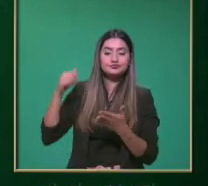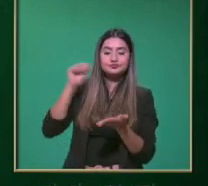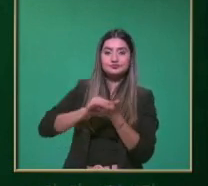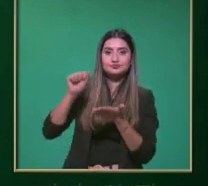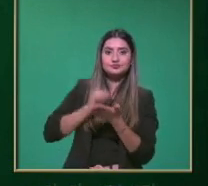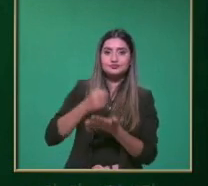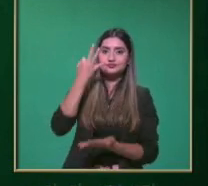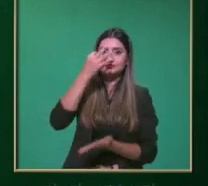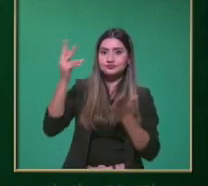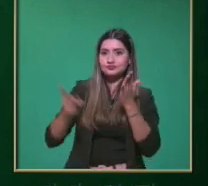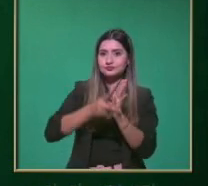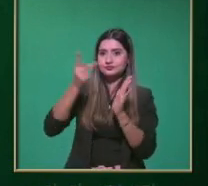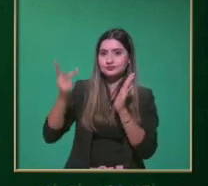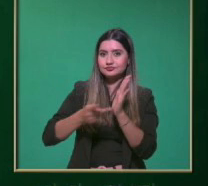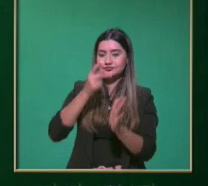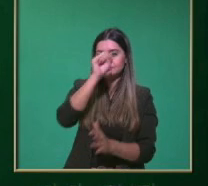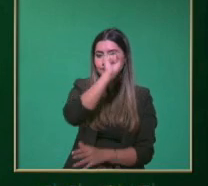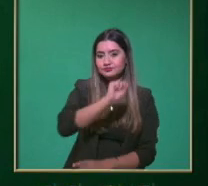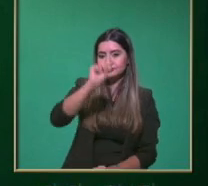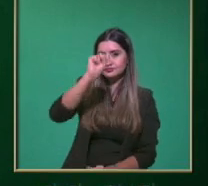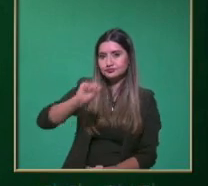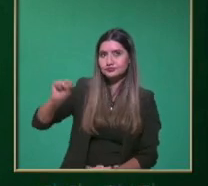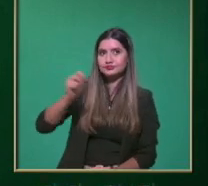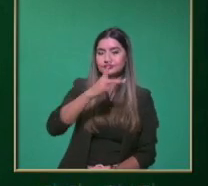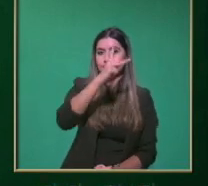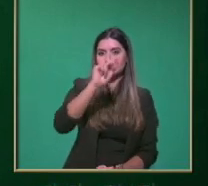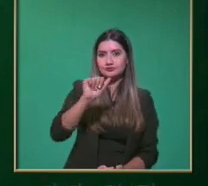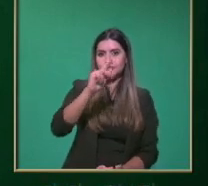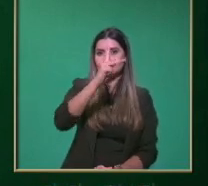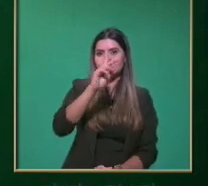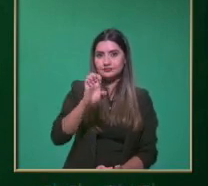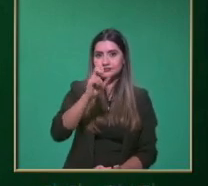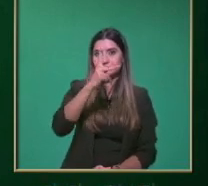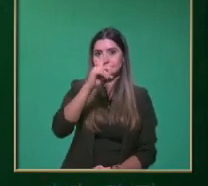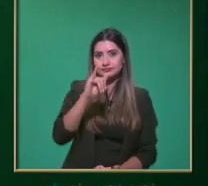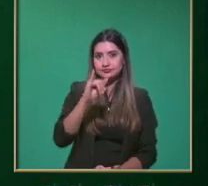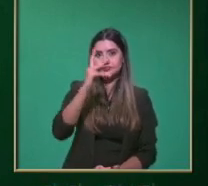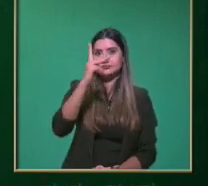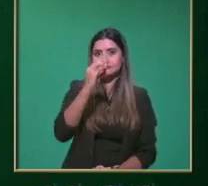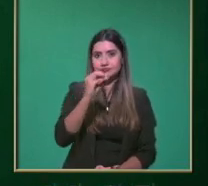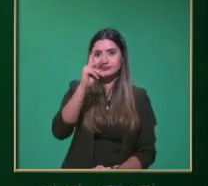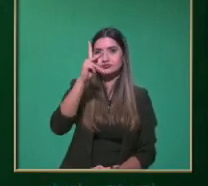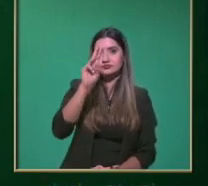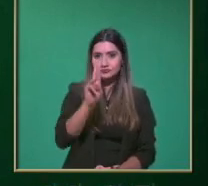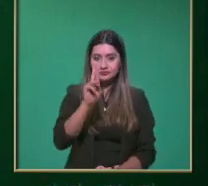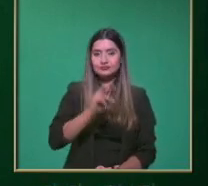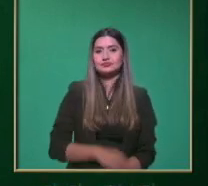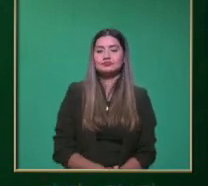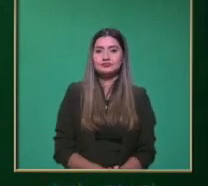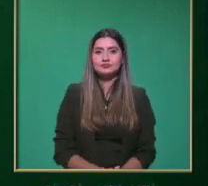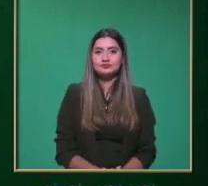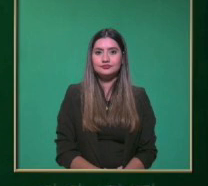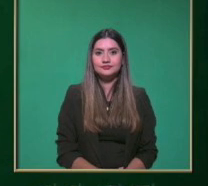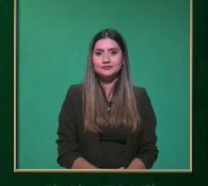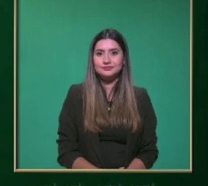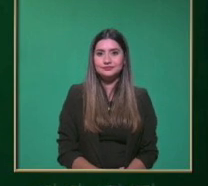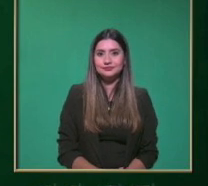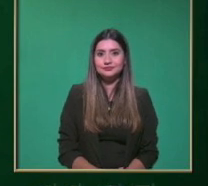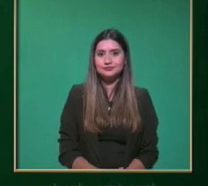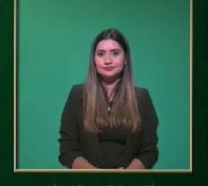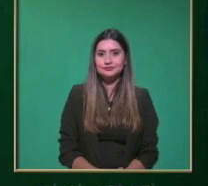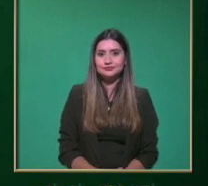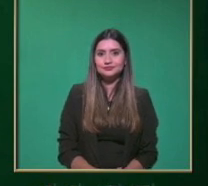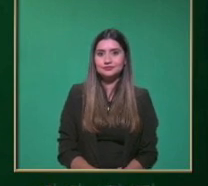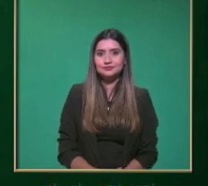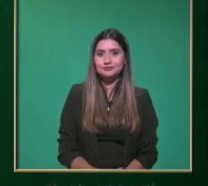3 veces. Pa, pe, pi, po y pu. Y